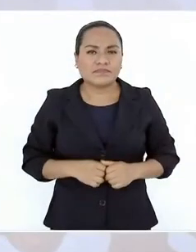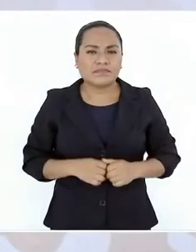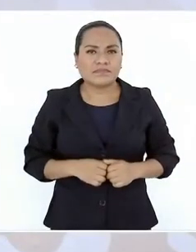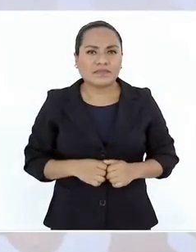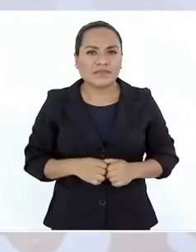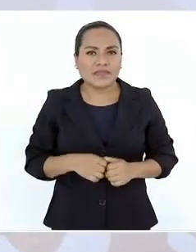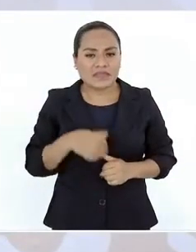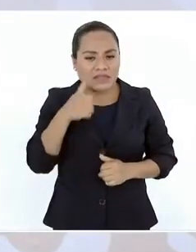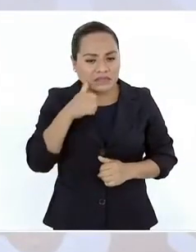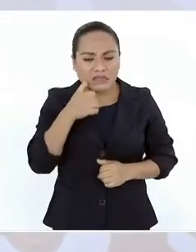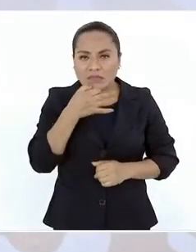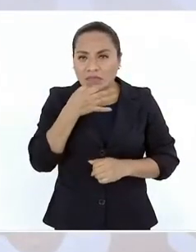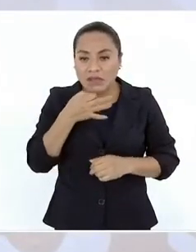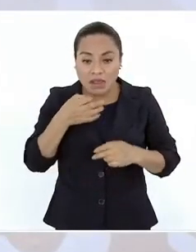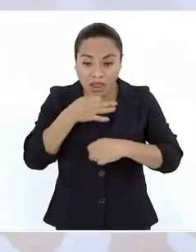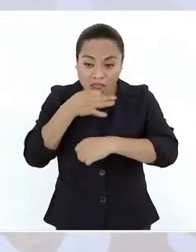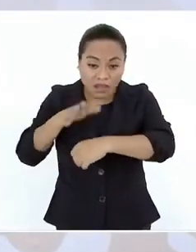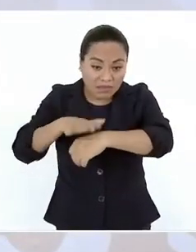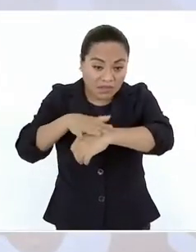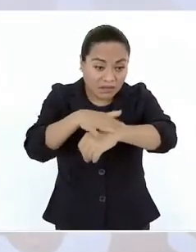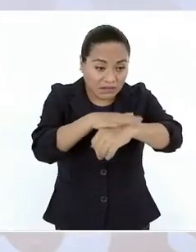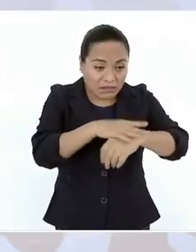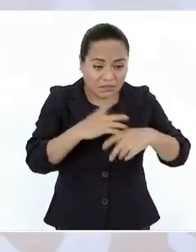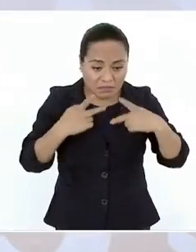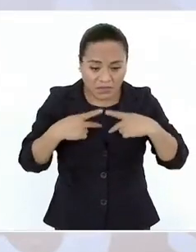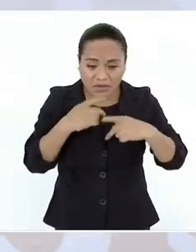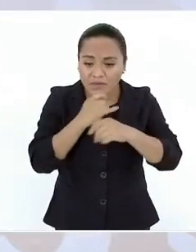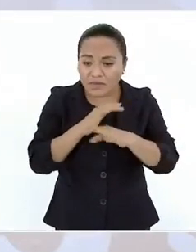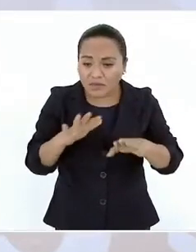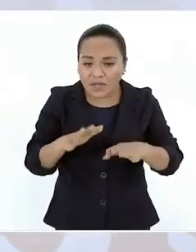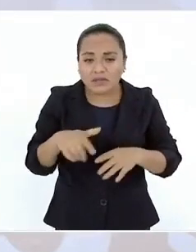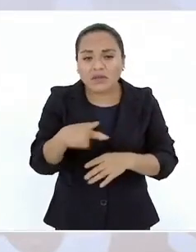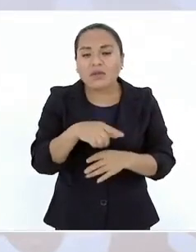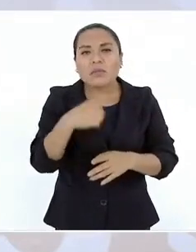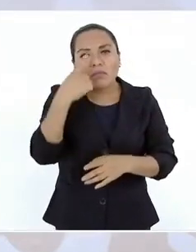seguirle informando a la gente para contar con su apoyo,